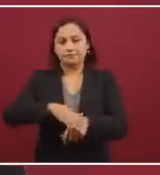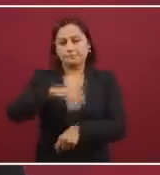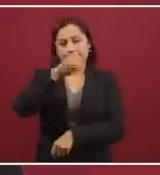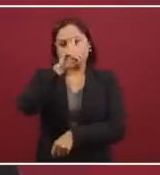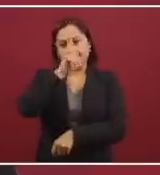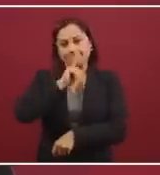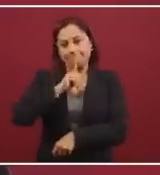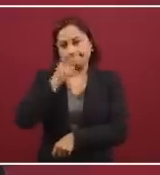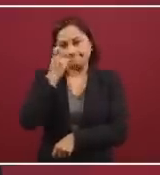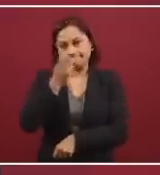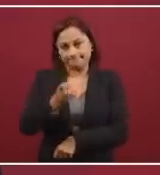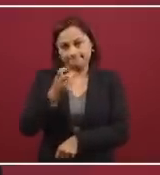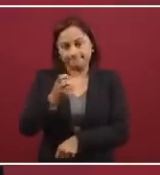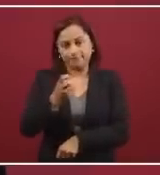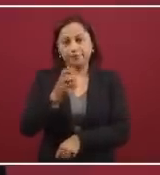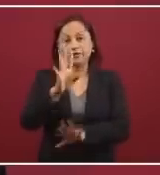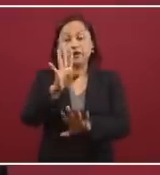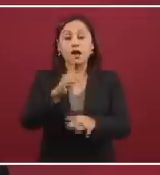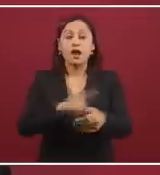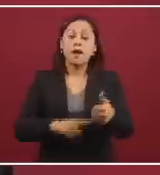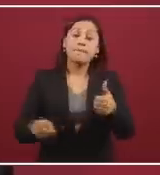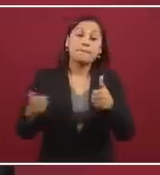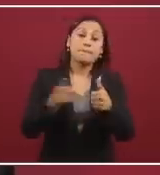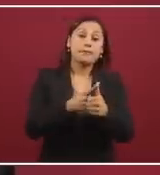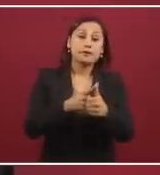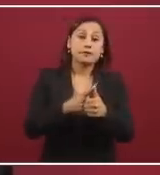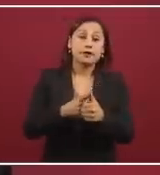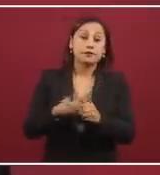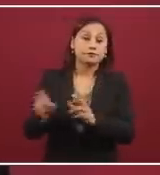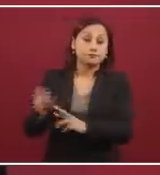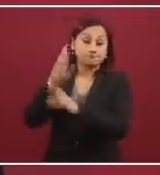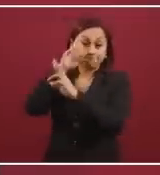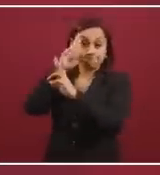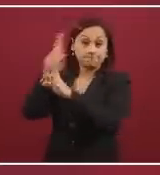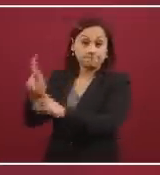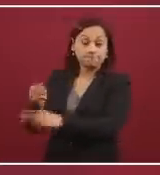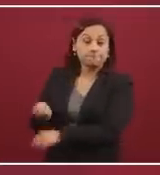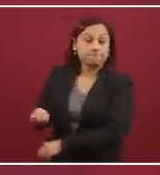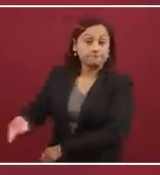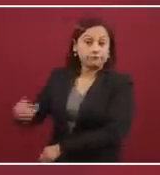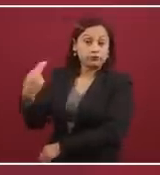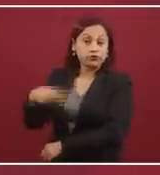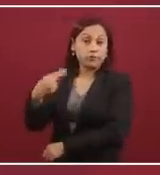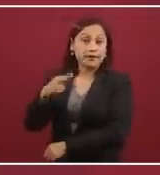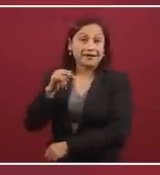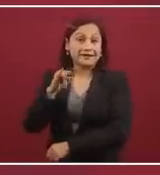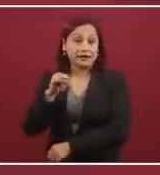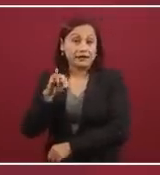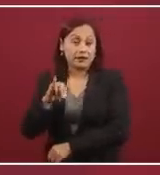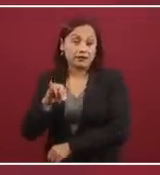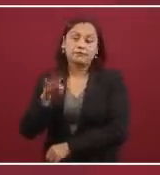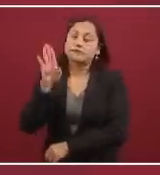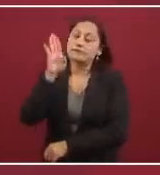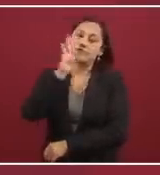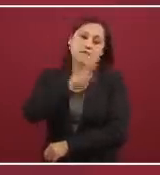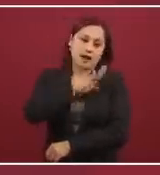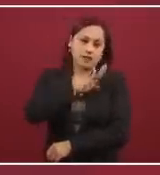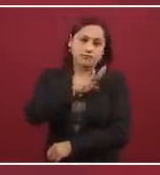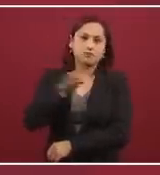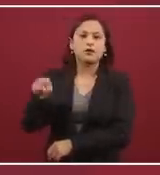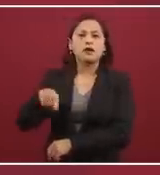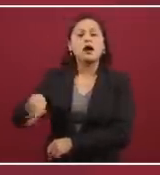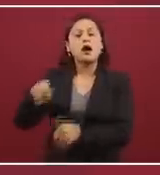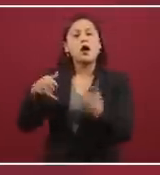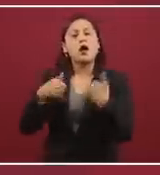llamarle ninis a los jóvenes qué no tienen oportunidad de estudio ni de